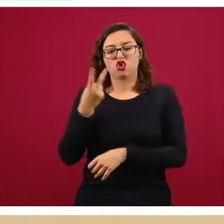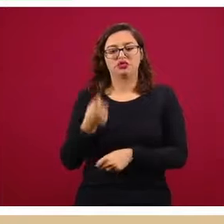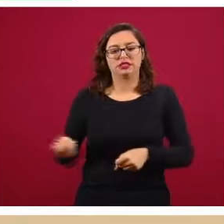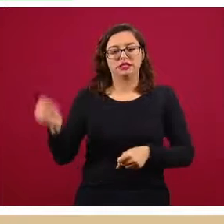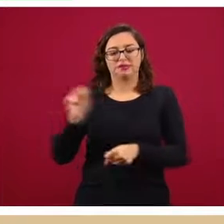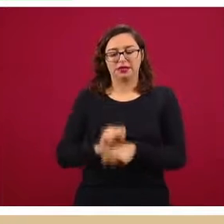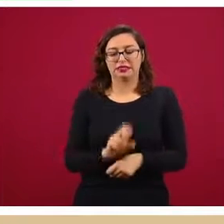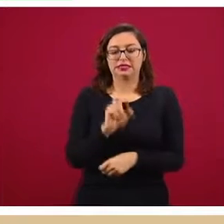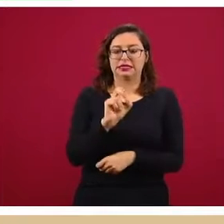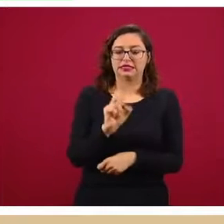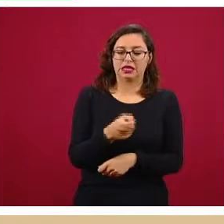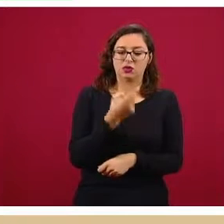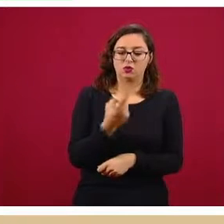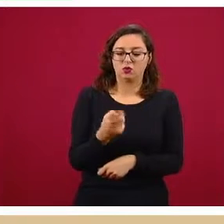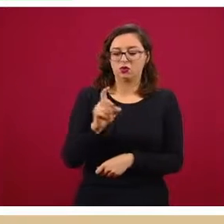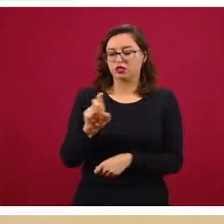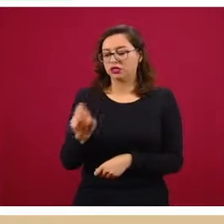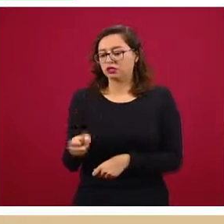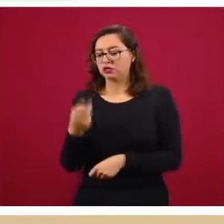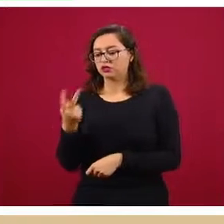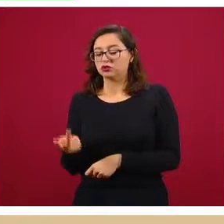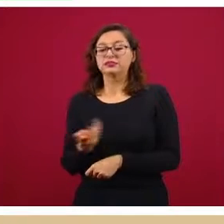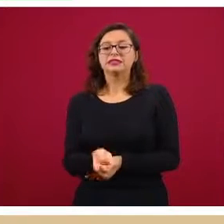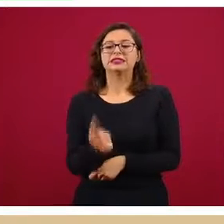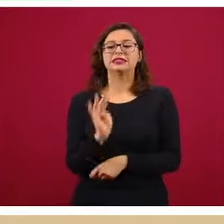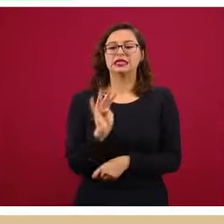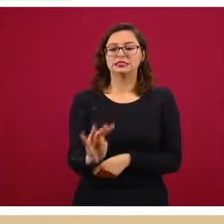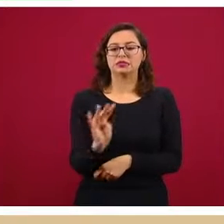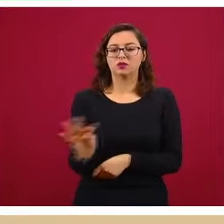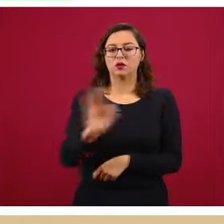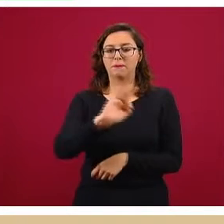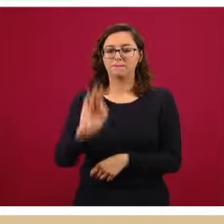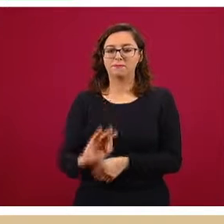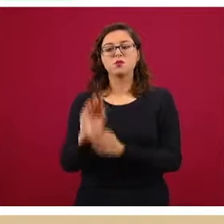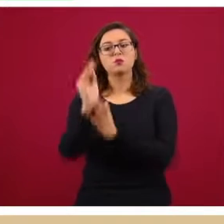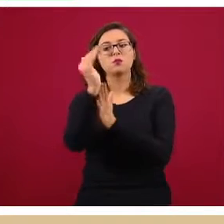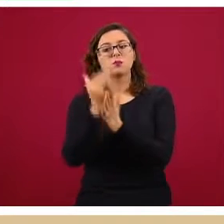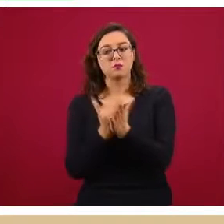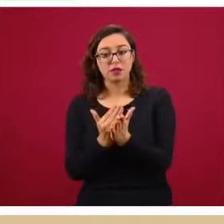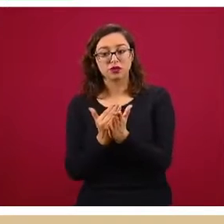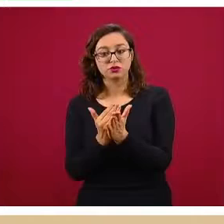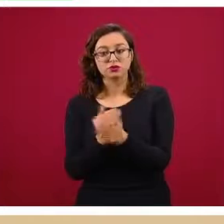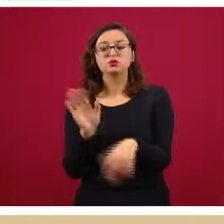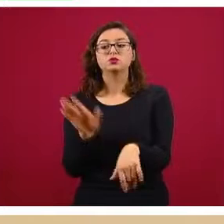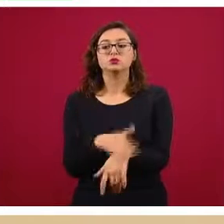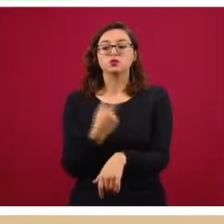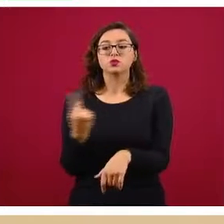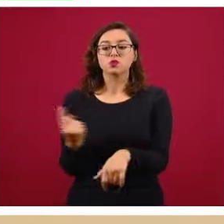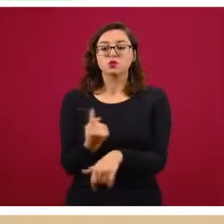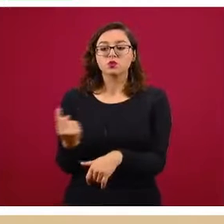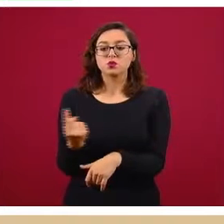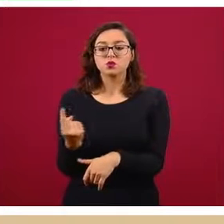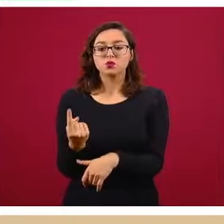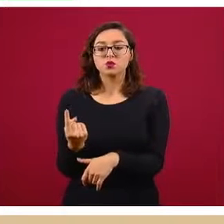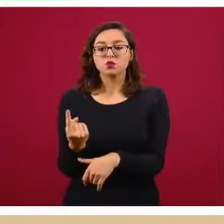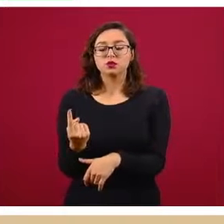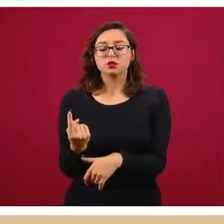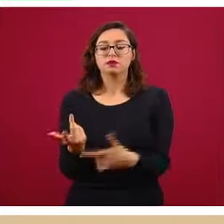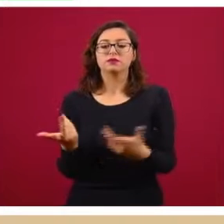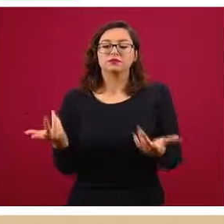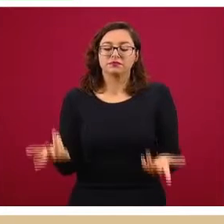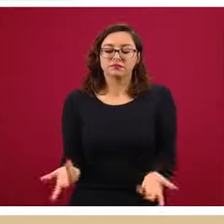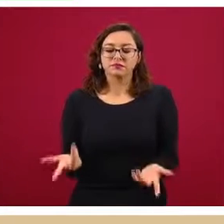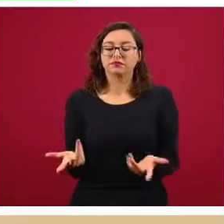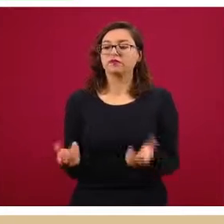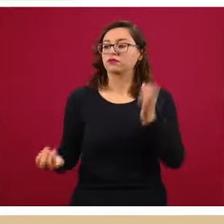la 32 disminuyó 19%. Esto pudiera, justamente por la llegada